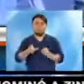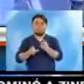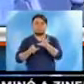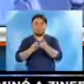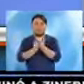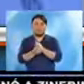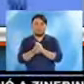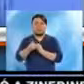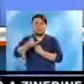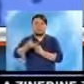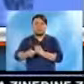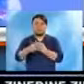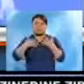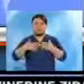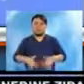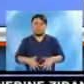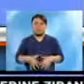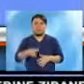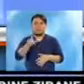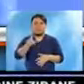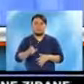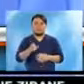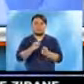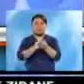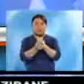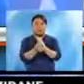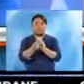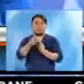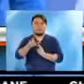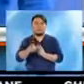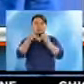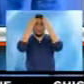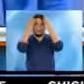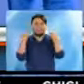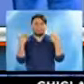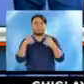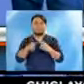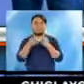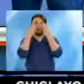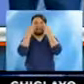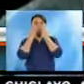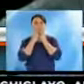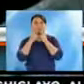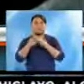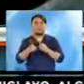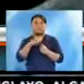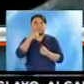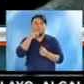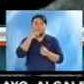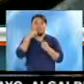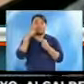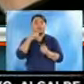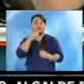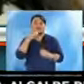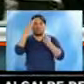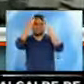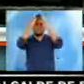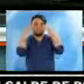ropa o busquen diferentes composiciones. Y una vez con la ropa y el cabello dibujado,